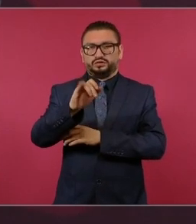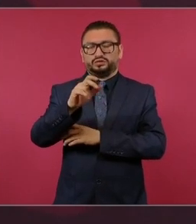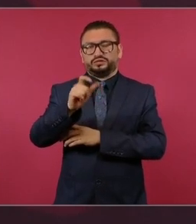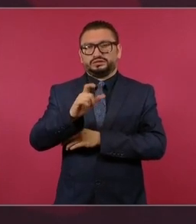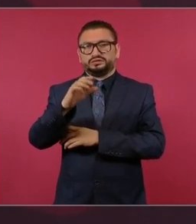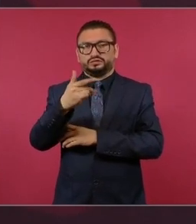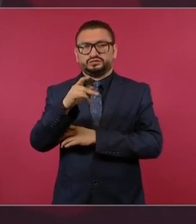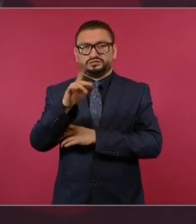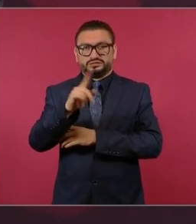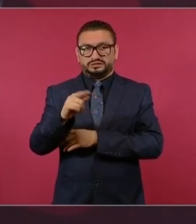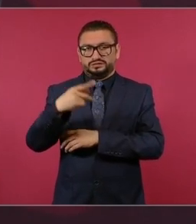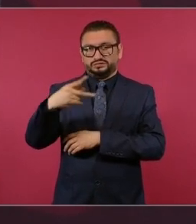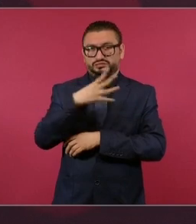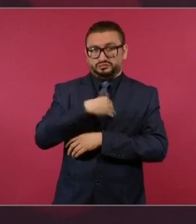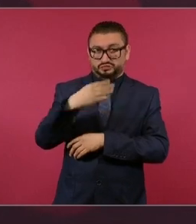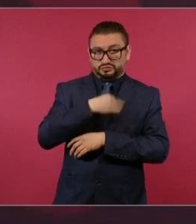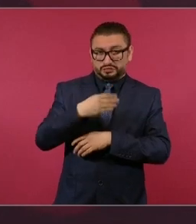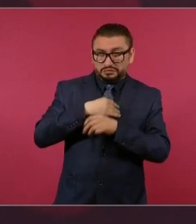Hijo,